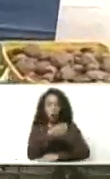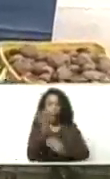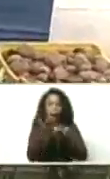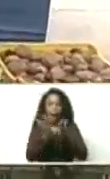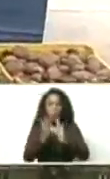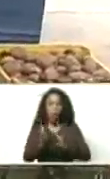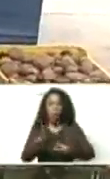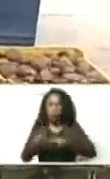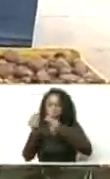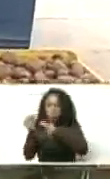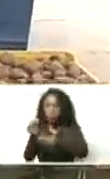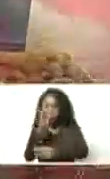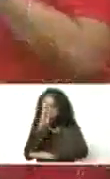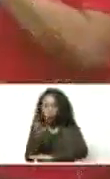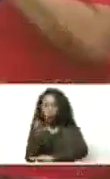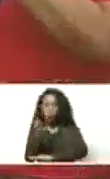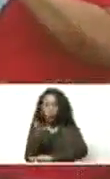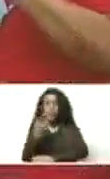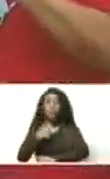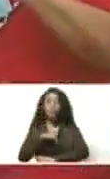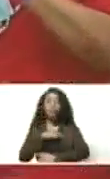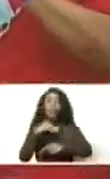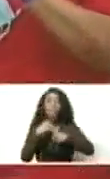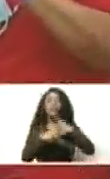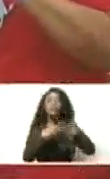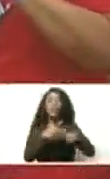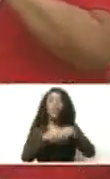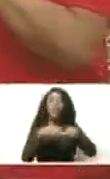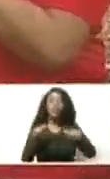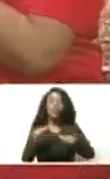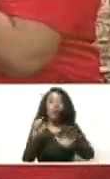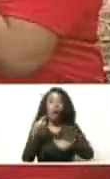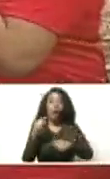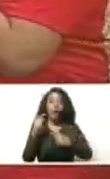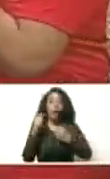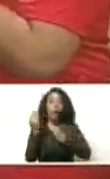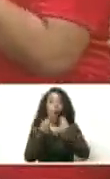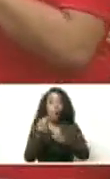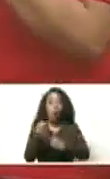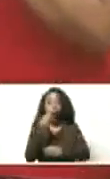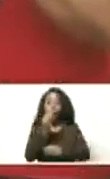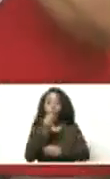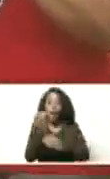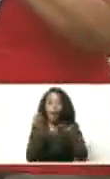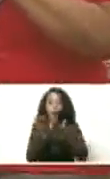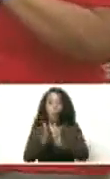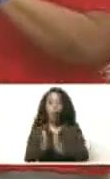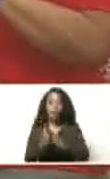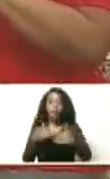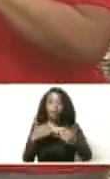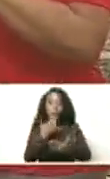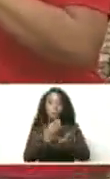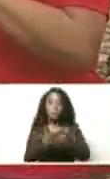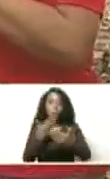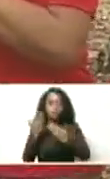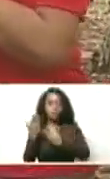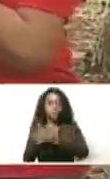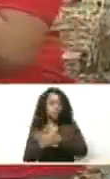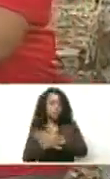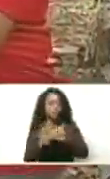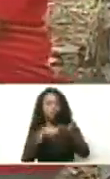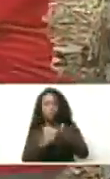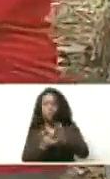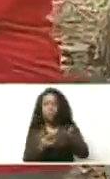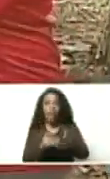escuelas, presidente. Que sean nuestros productores en los territorios, en los ejes productivos que alimenten a las escuelas. ¿Qué permite esto? Mire, que llegue